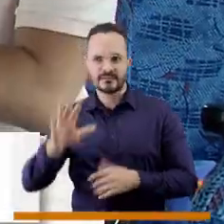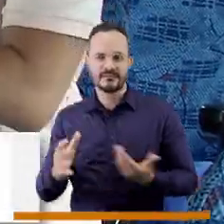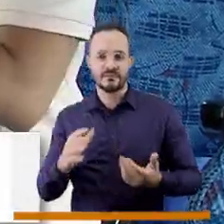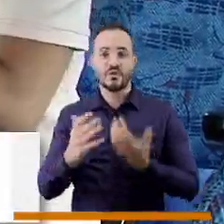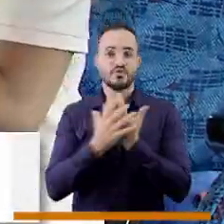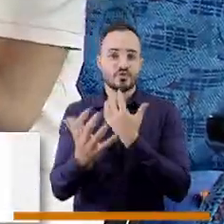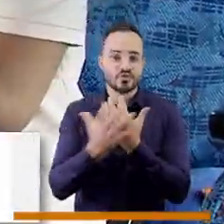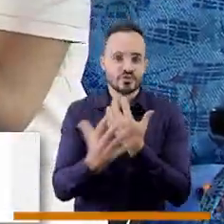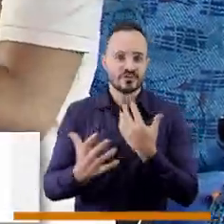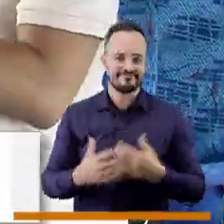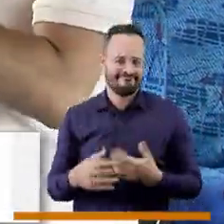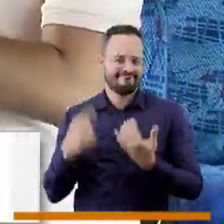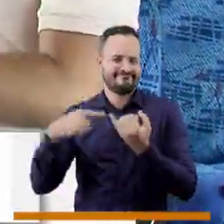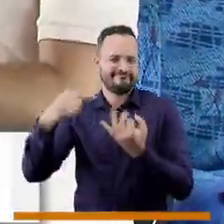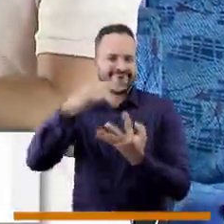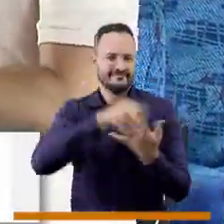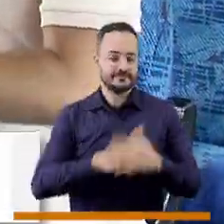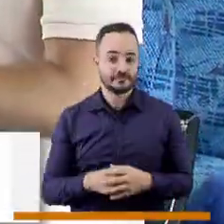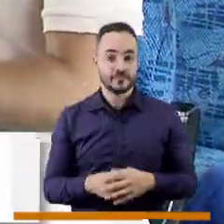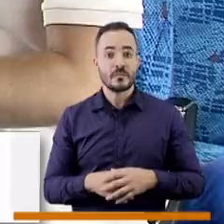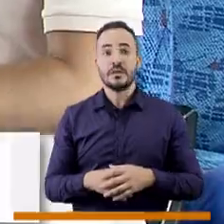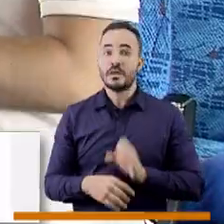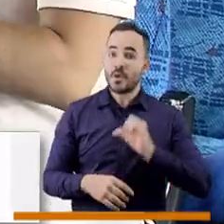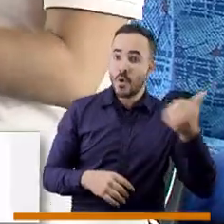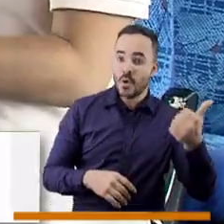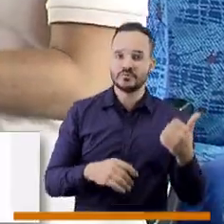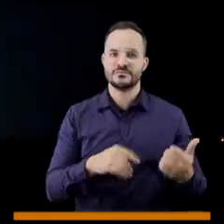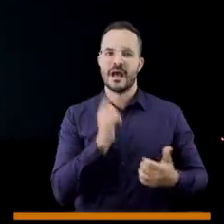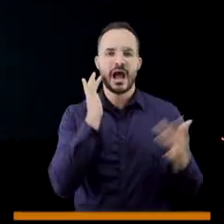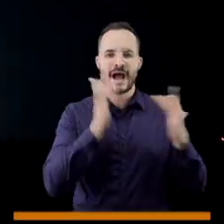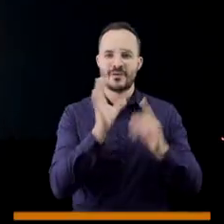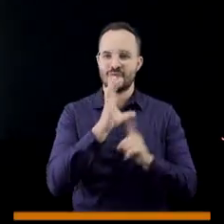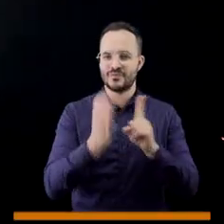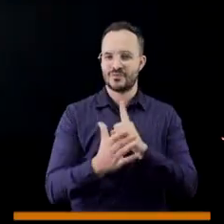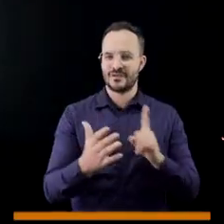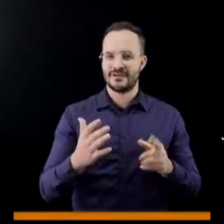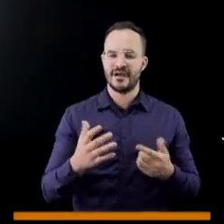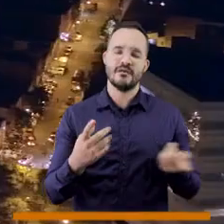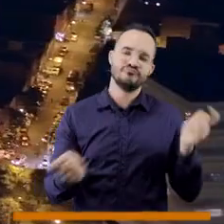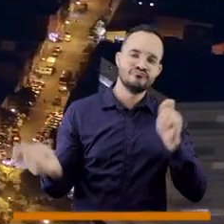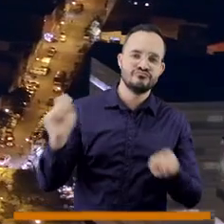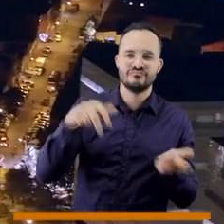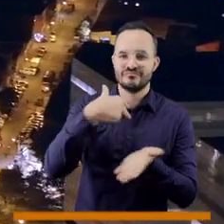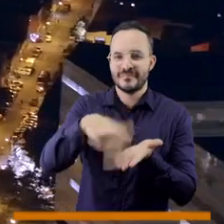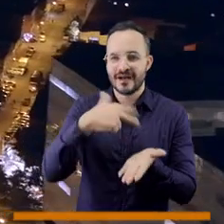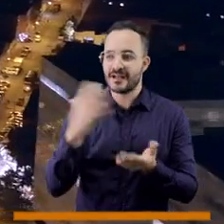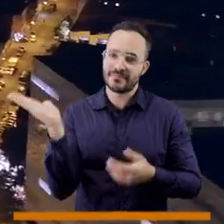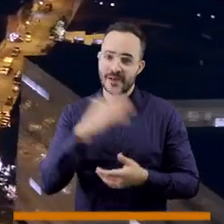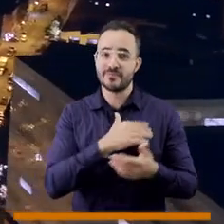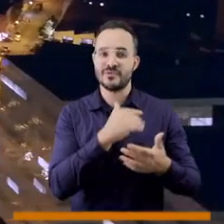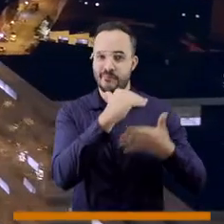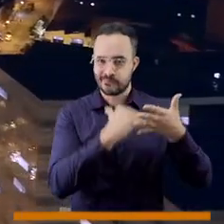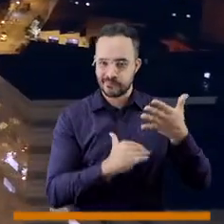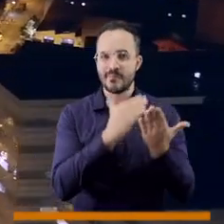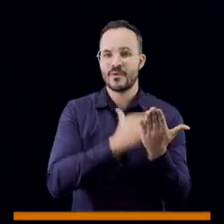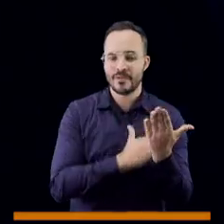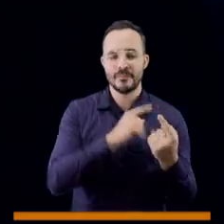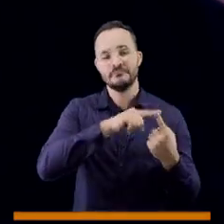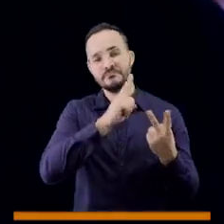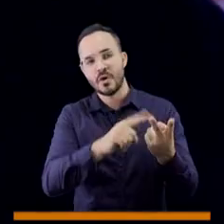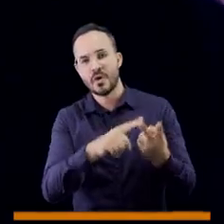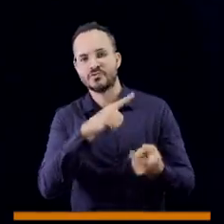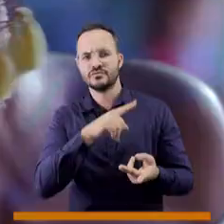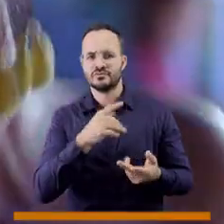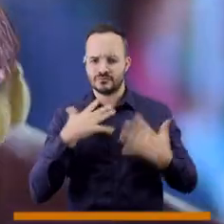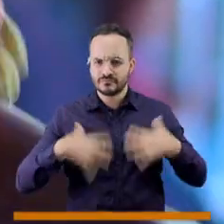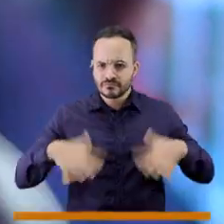Concepción. Y también tenemos tours locales que le apuestan al folclor. Tenemos una noche de folclor con lo que es la danza, los vestidos